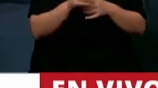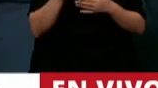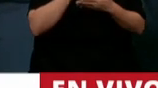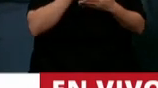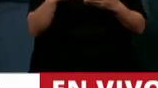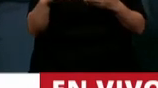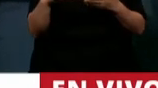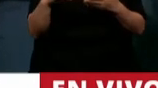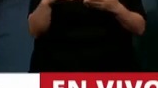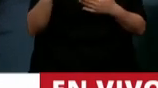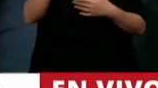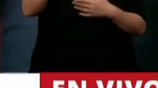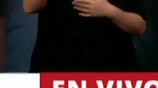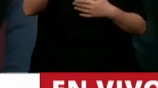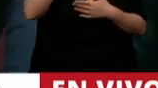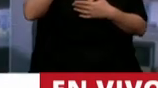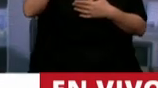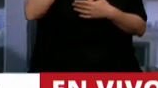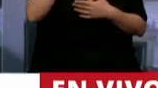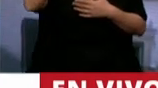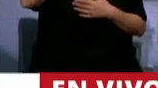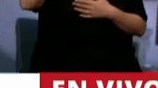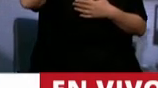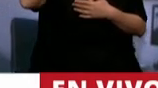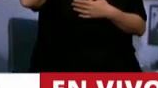Diputado Carlos Cisneros.